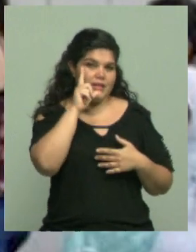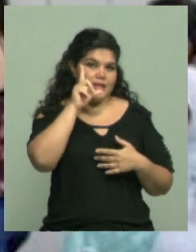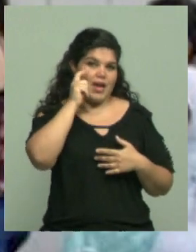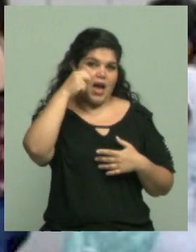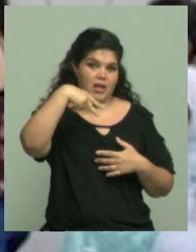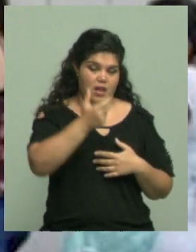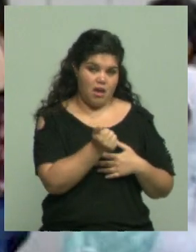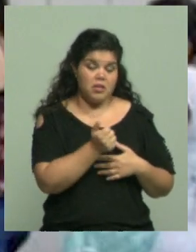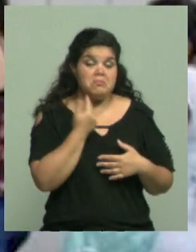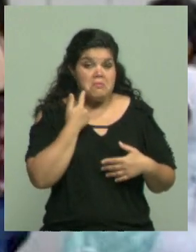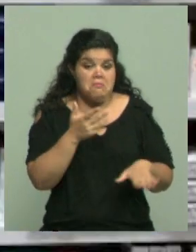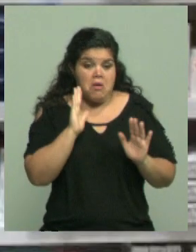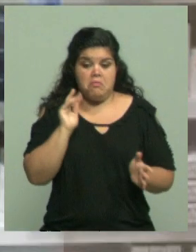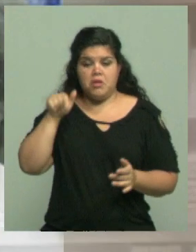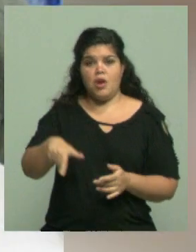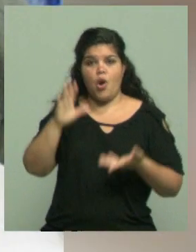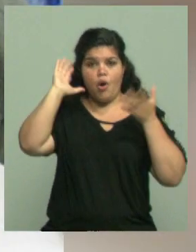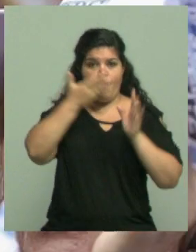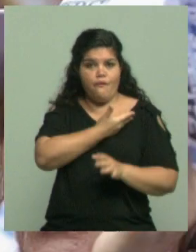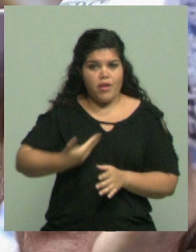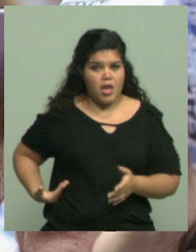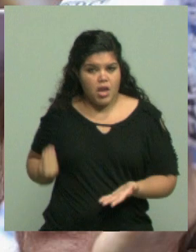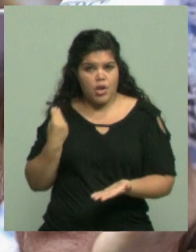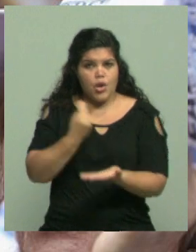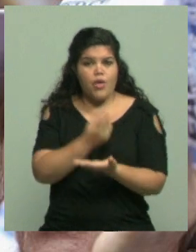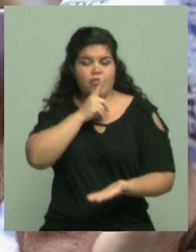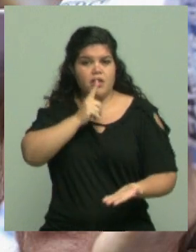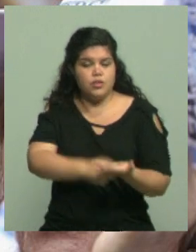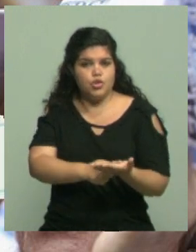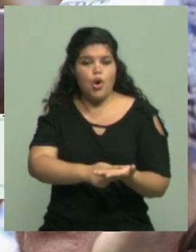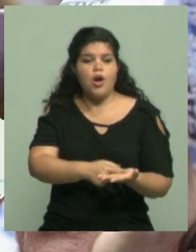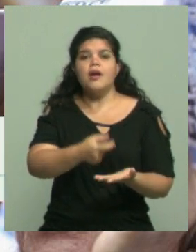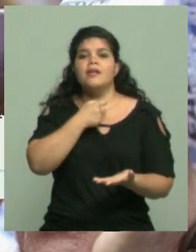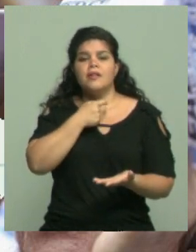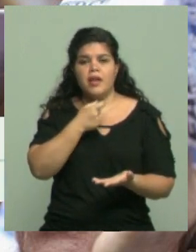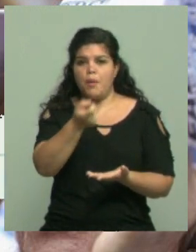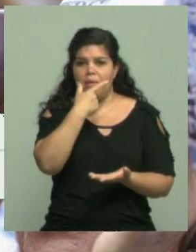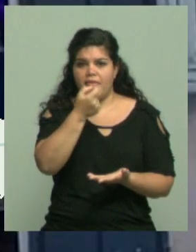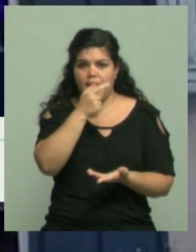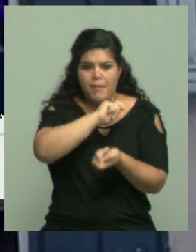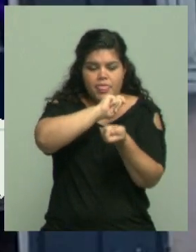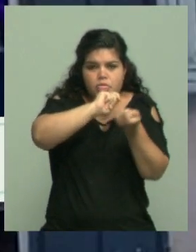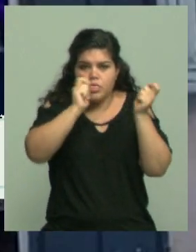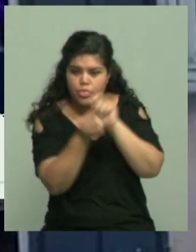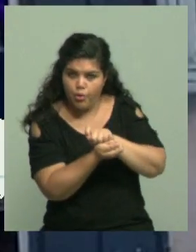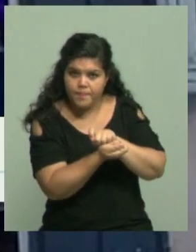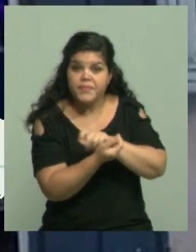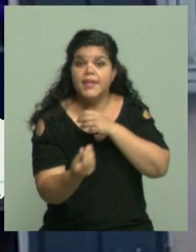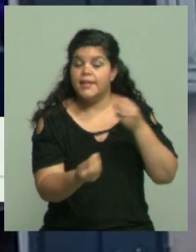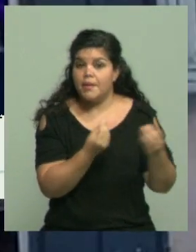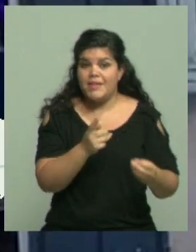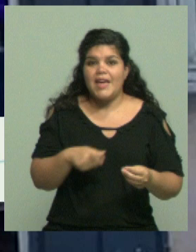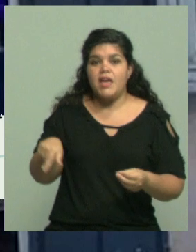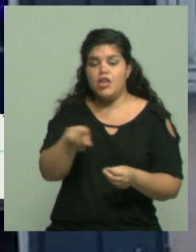de la decisión que tomó el gobierno de los medicamentos de hacer una modificación y para aquellos que necesitan la cobertura